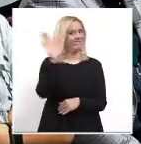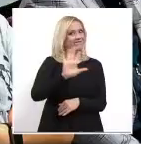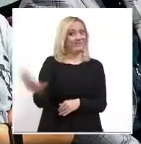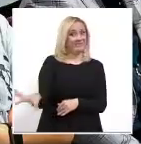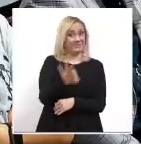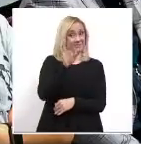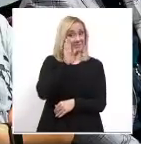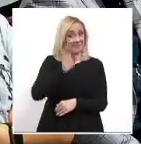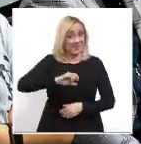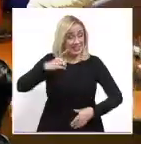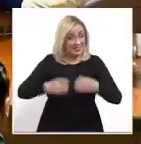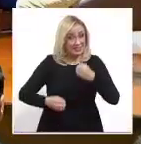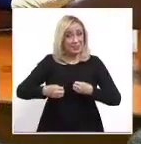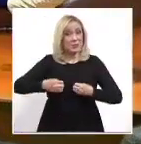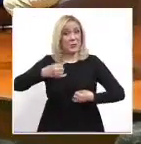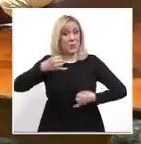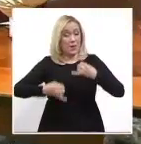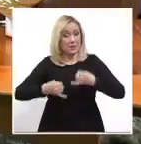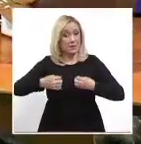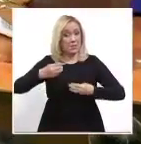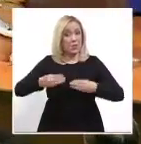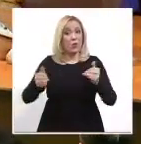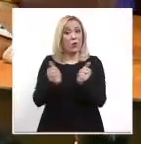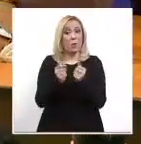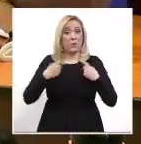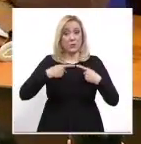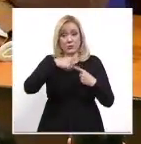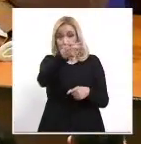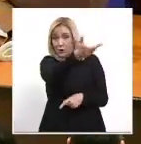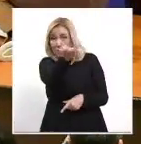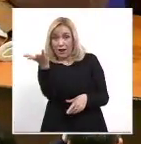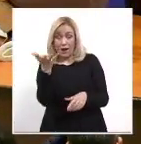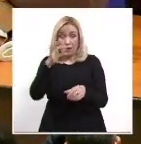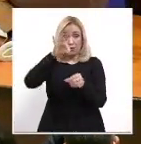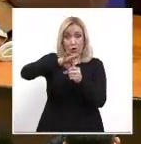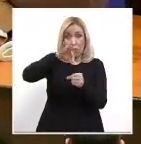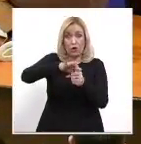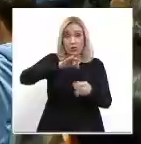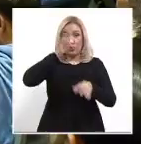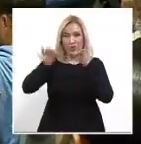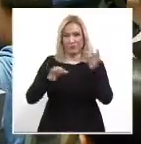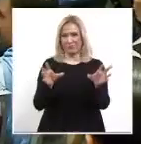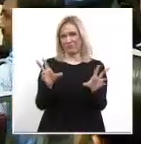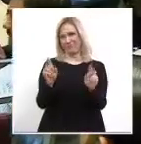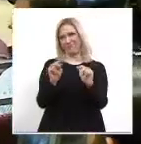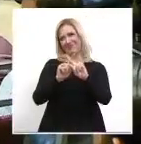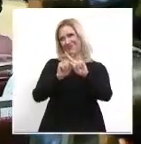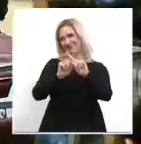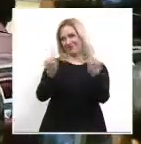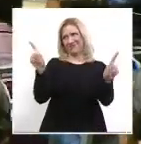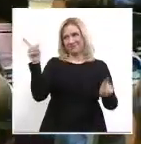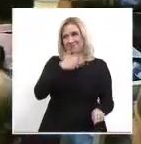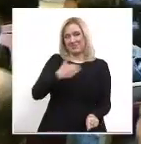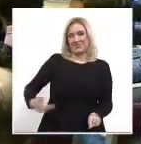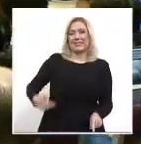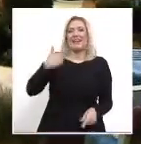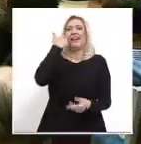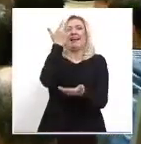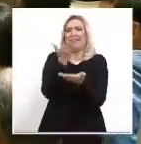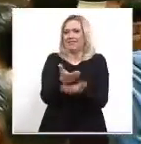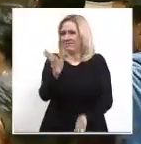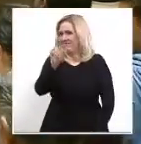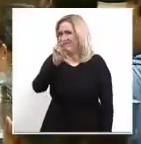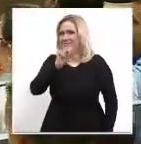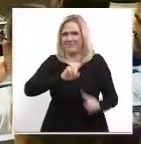ministros, magistrados y jueces a través de voto popular, como lo ha sugerido el Poder Ejecutivo Federal. Para el canal del